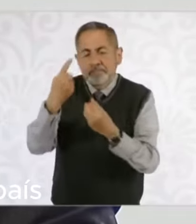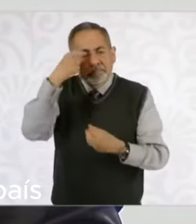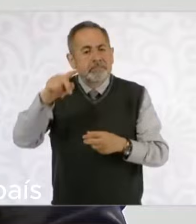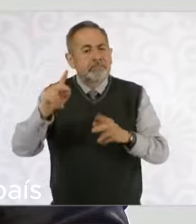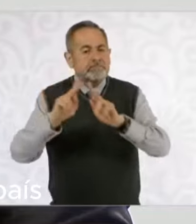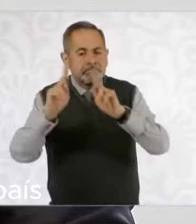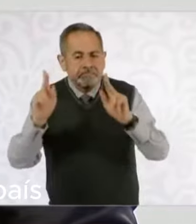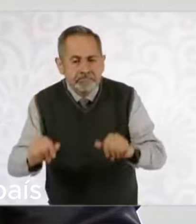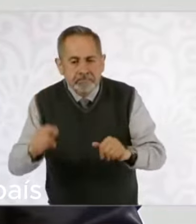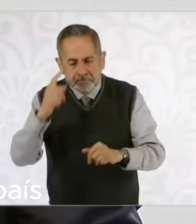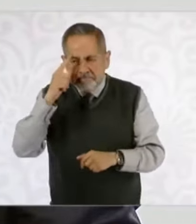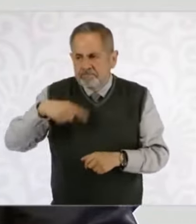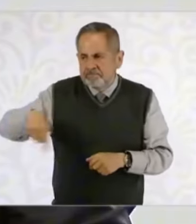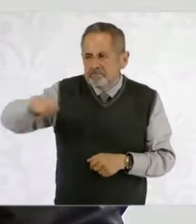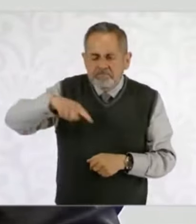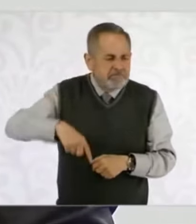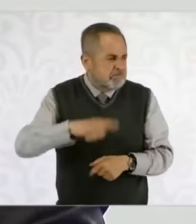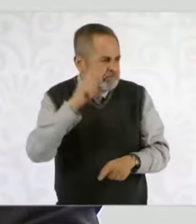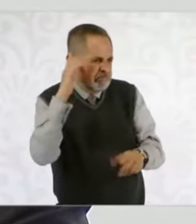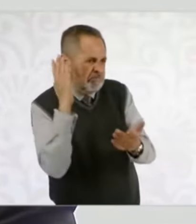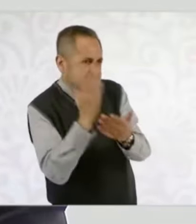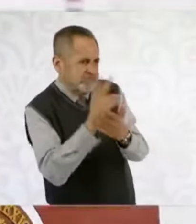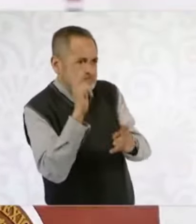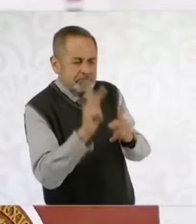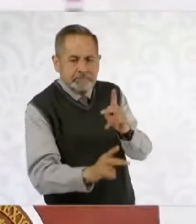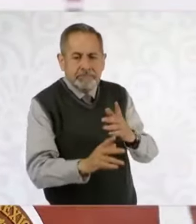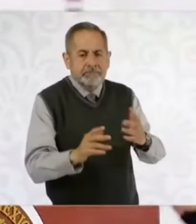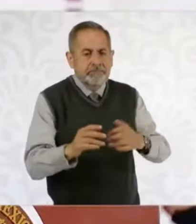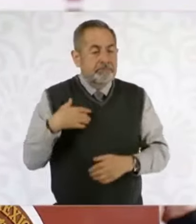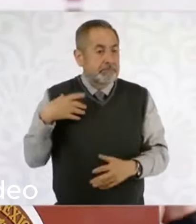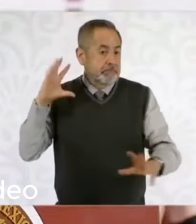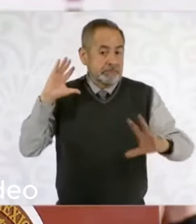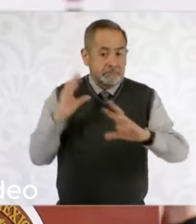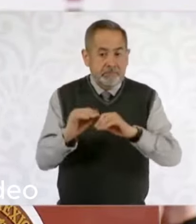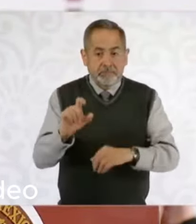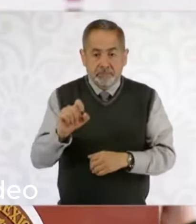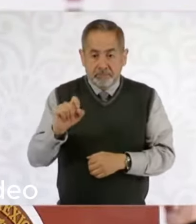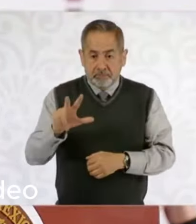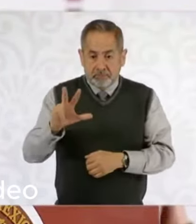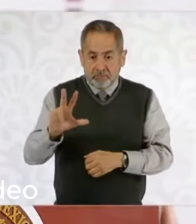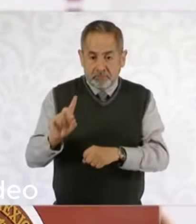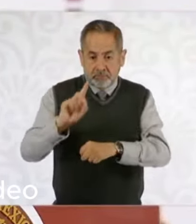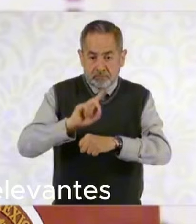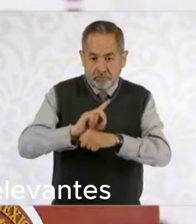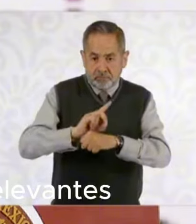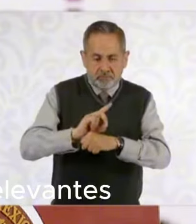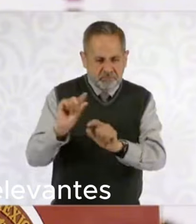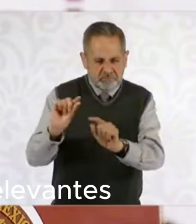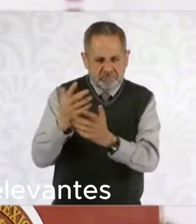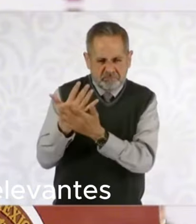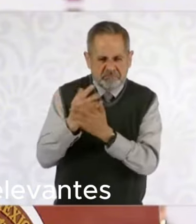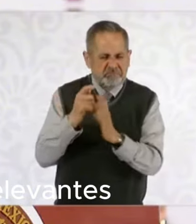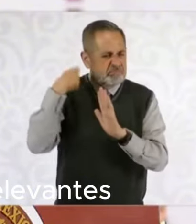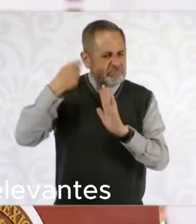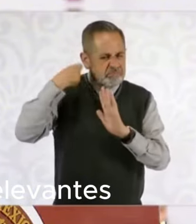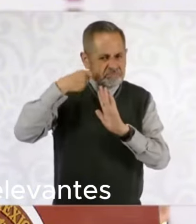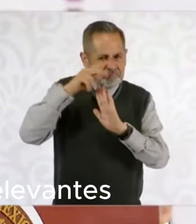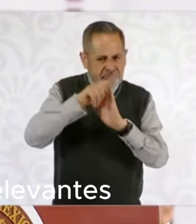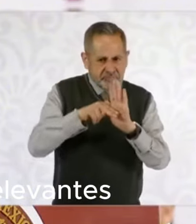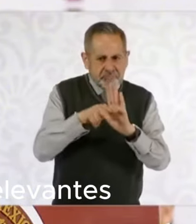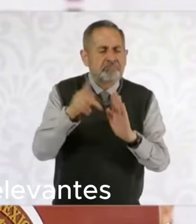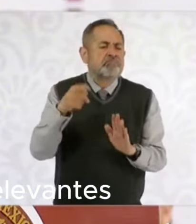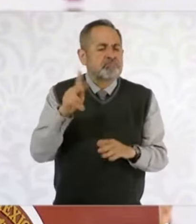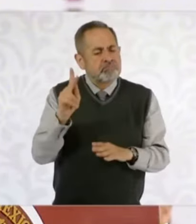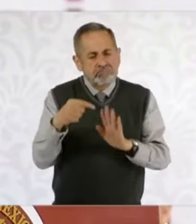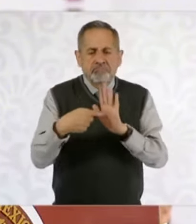la impunidad en nuestro país. En estos 28 días, más adelante vamos a presentar un video, pero quisiera informar de algunos